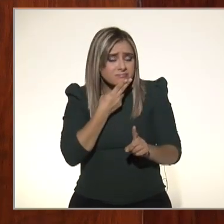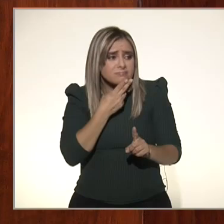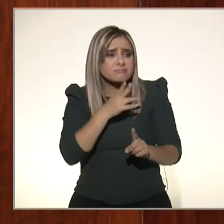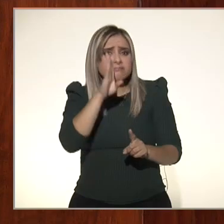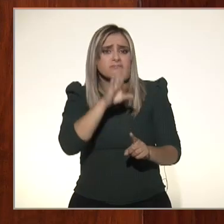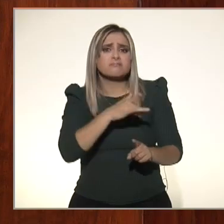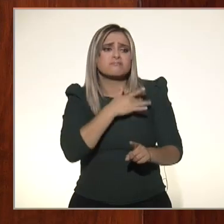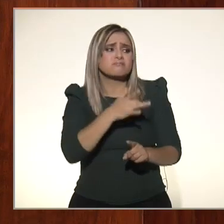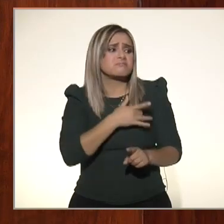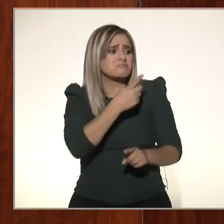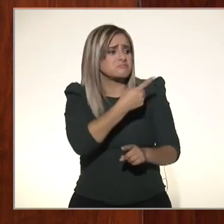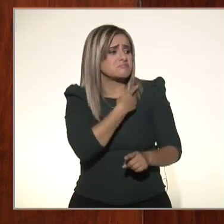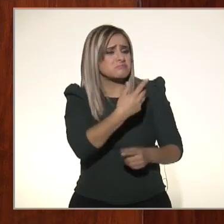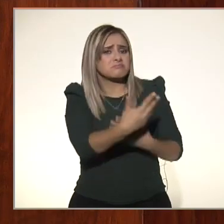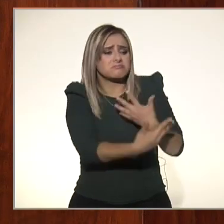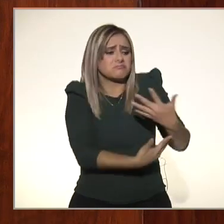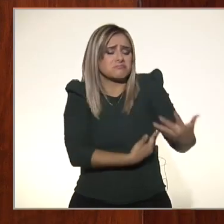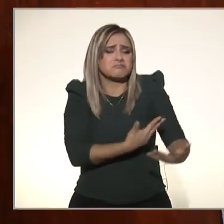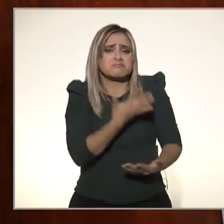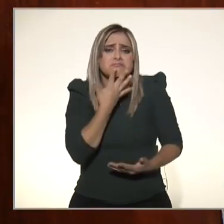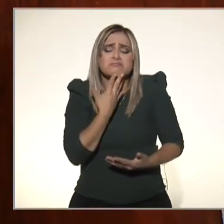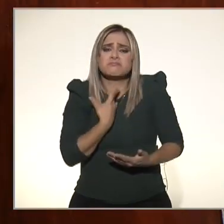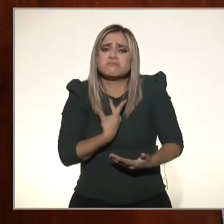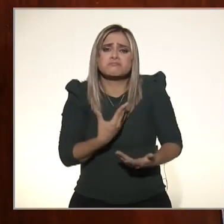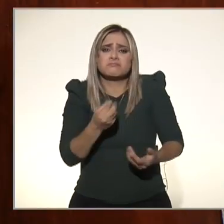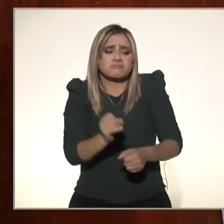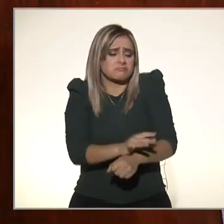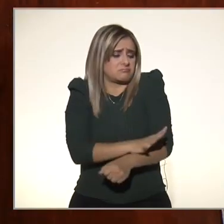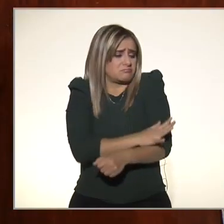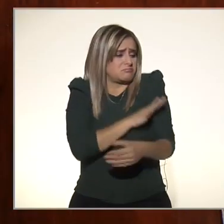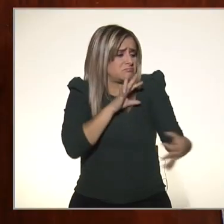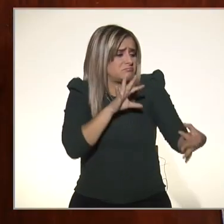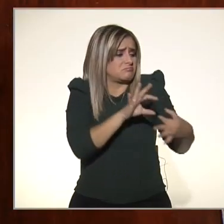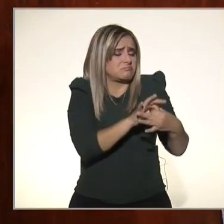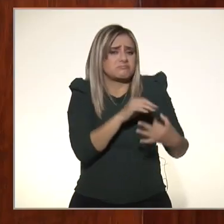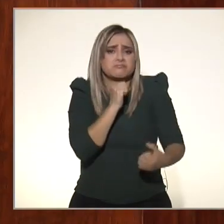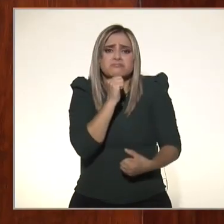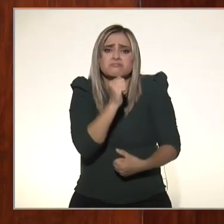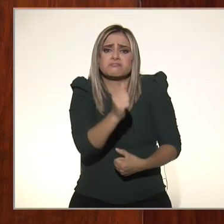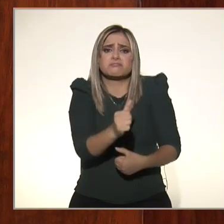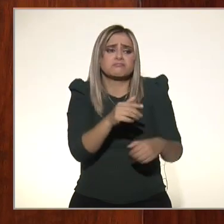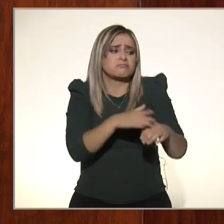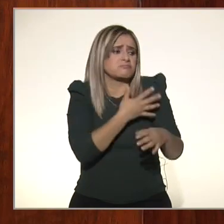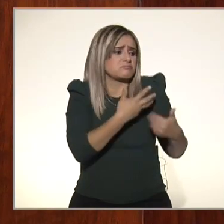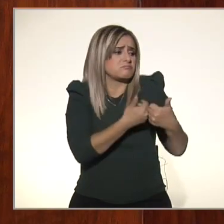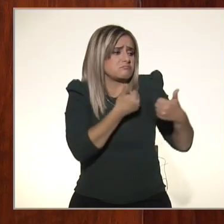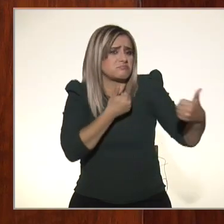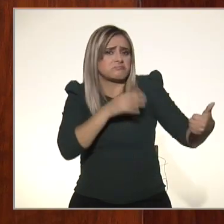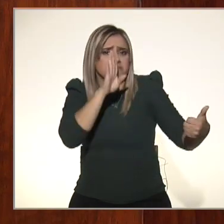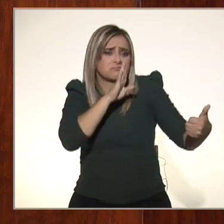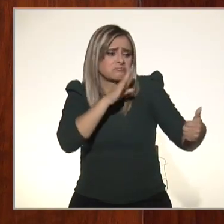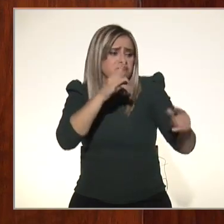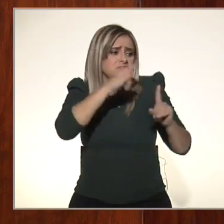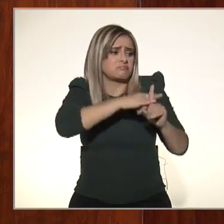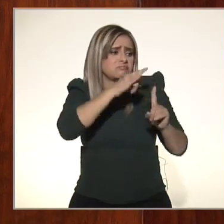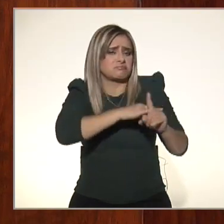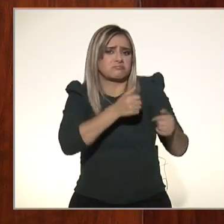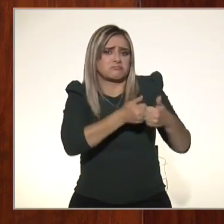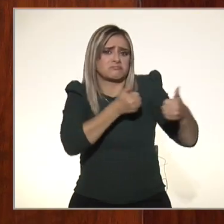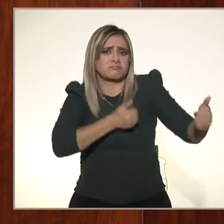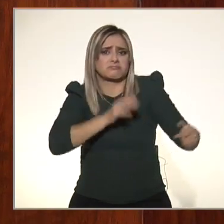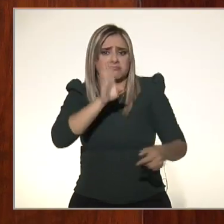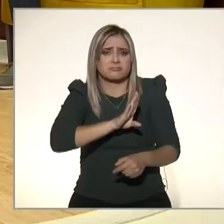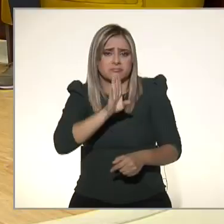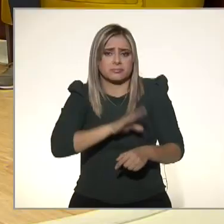una barrera en esta conexión subjetiva, emocional, vinculante con su pareja sexual. Que también es, ¿no?, una creencia. Y que puede